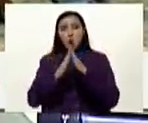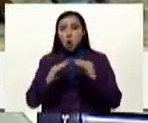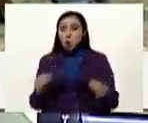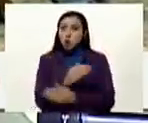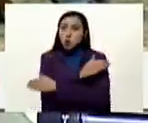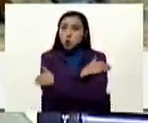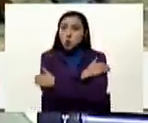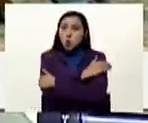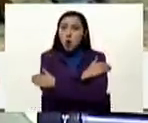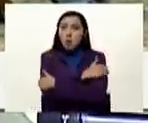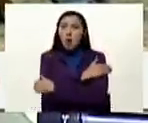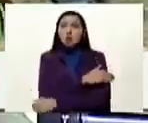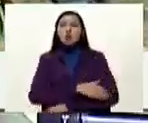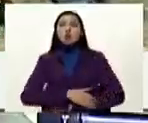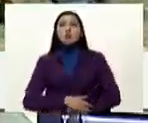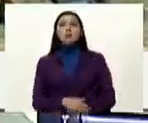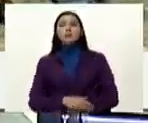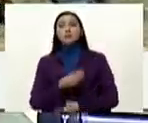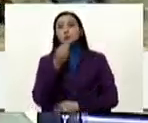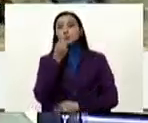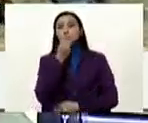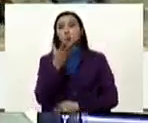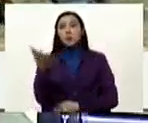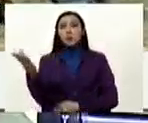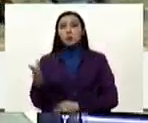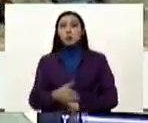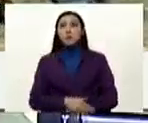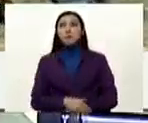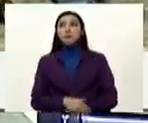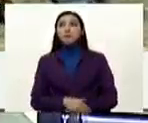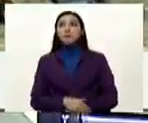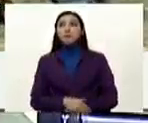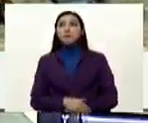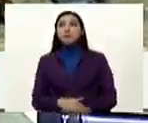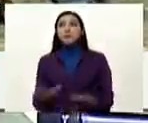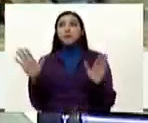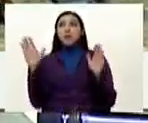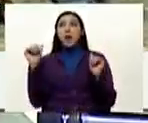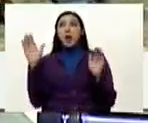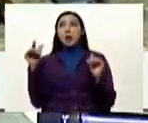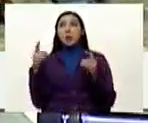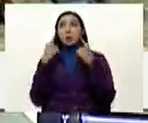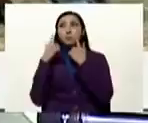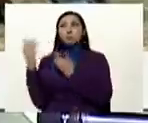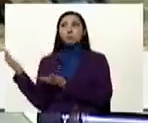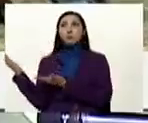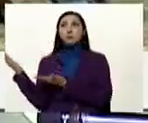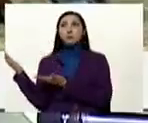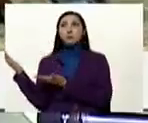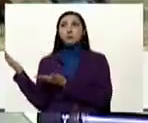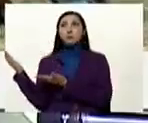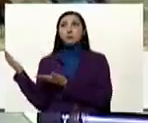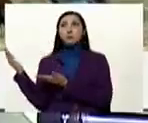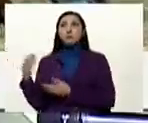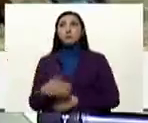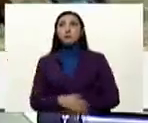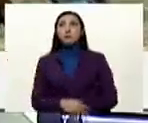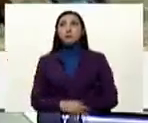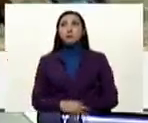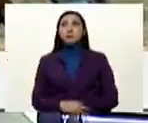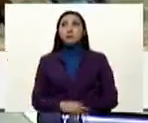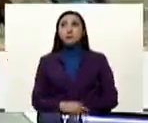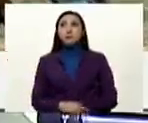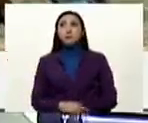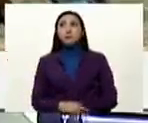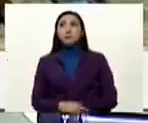abrazos y besos. Saludos, abrazos y